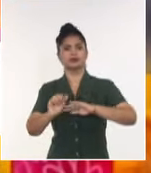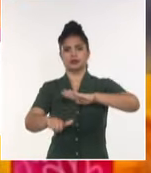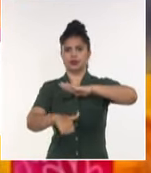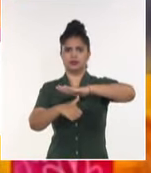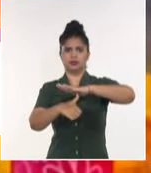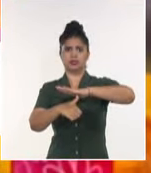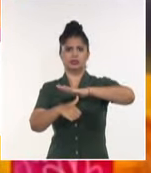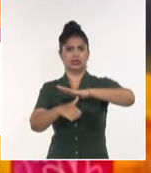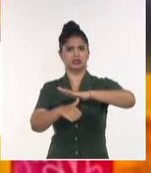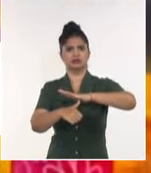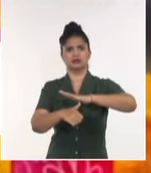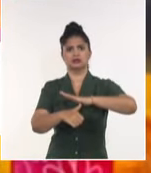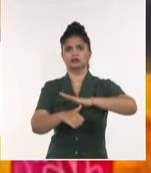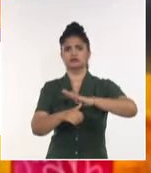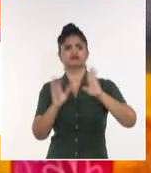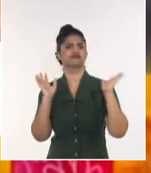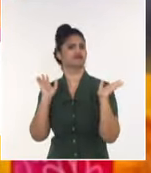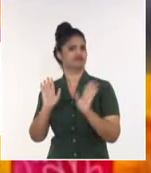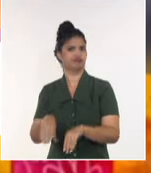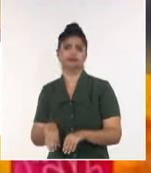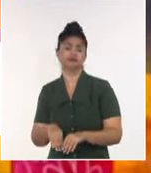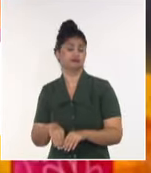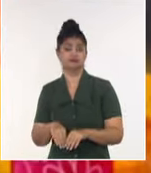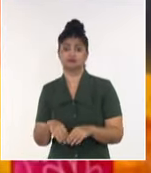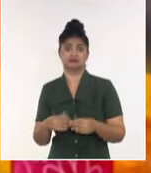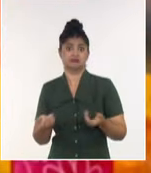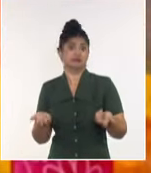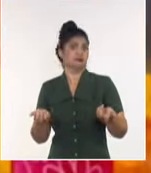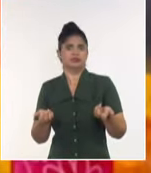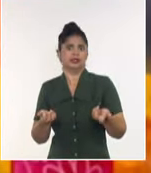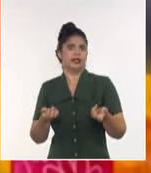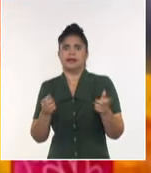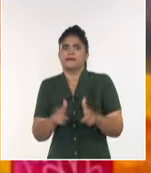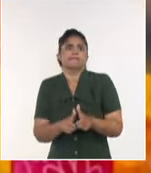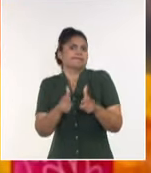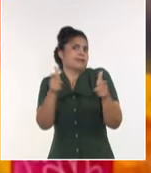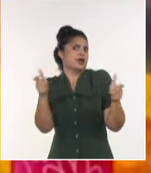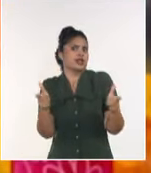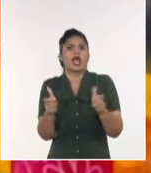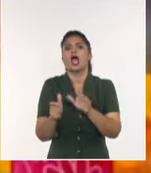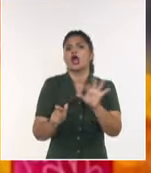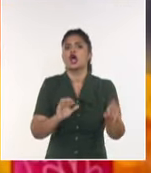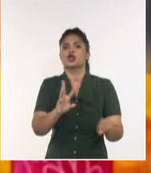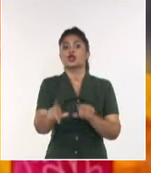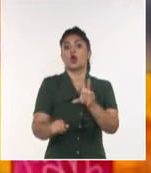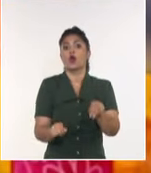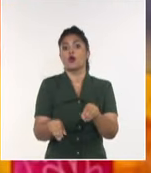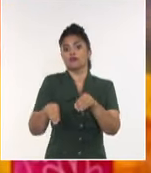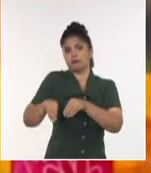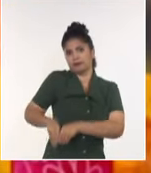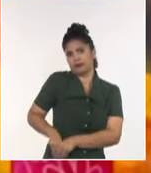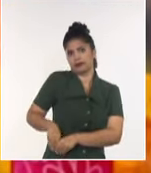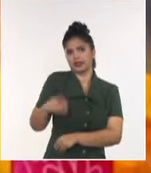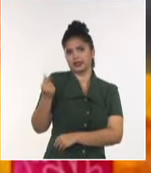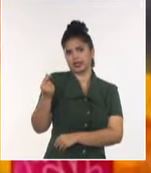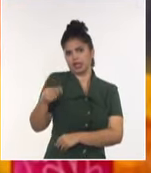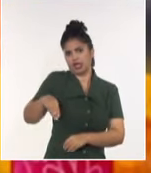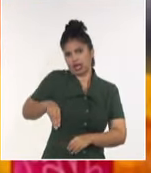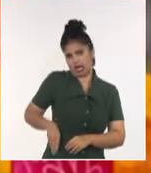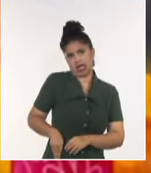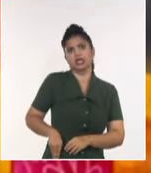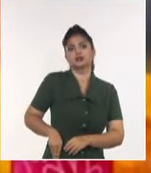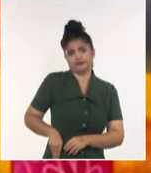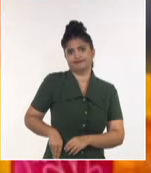terminan permeados por un cáncer que es la corrupción y terminan por no cumplir sus objetivos. Aquí